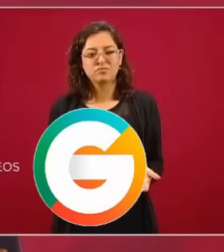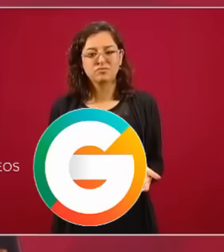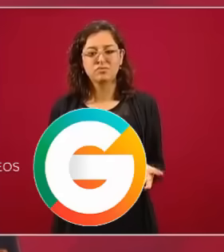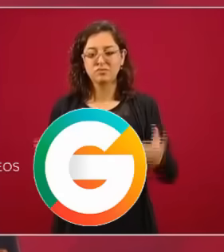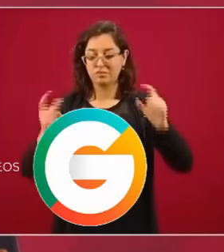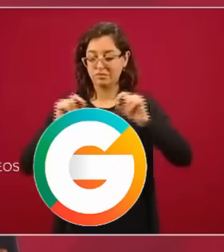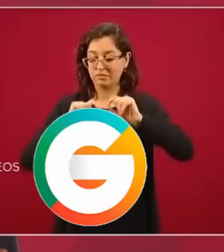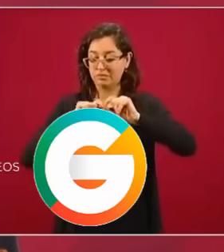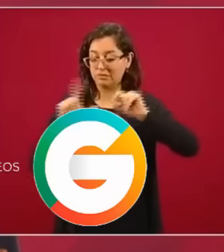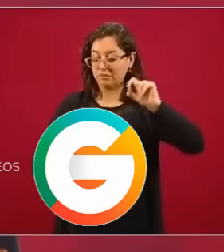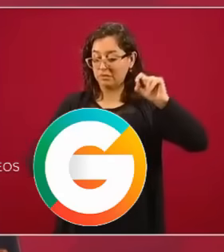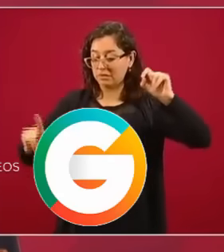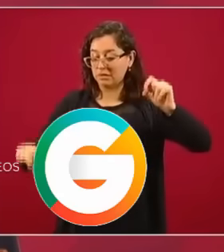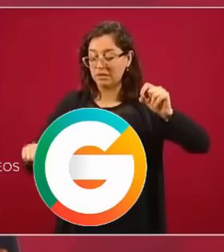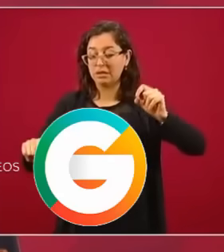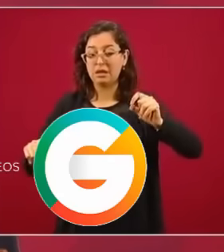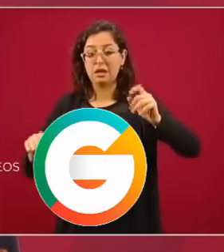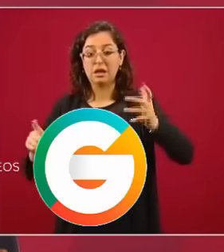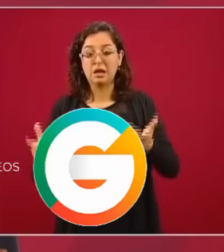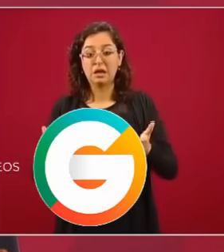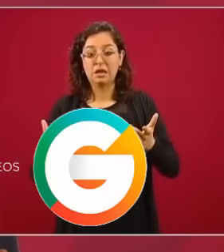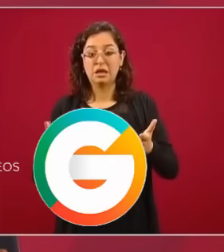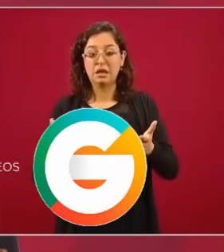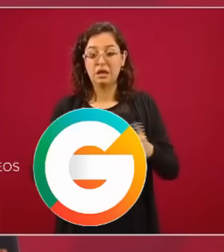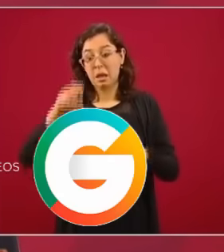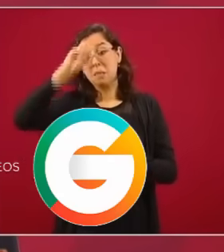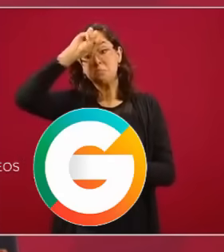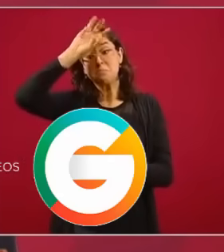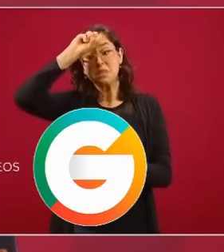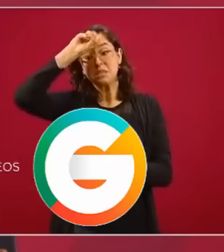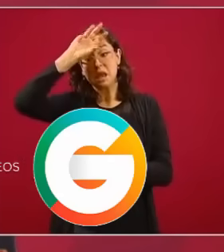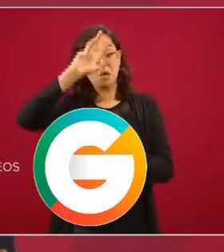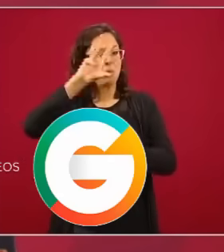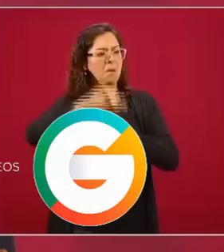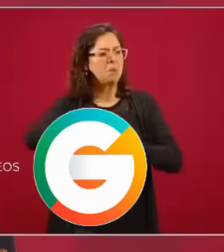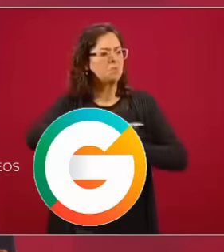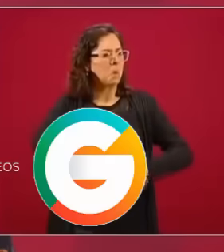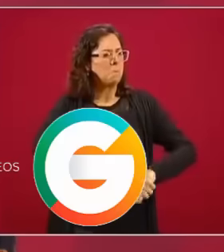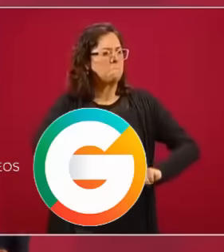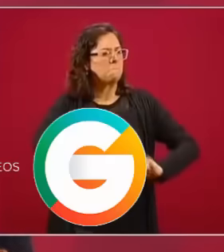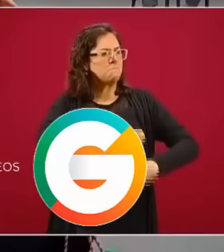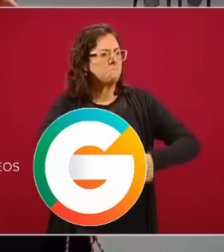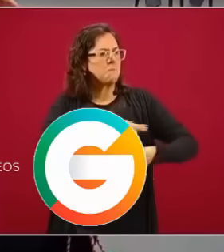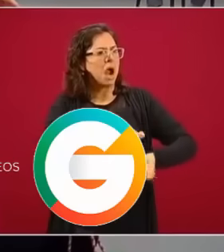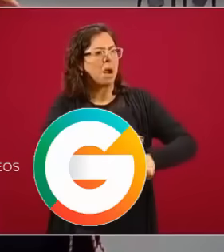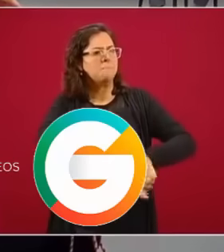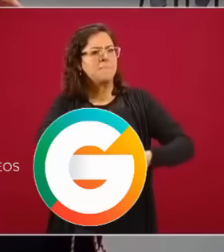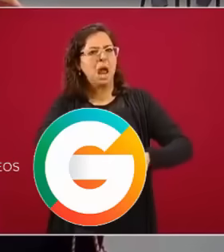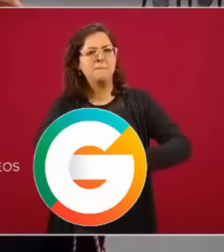del territorio nacional para la explotación minera, nadie